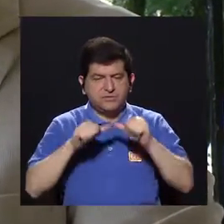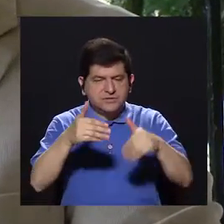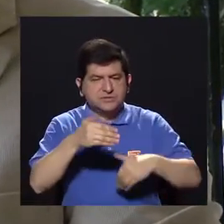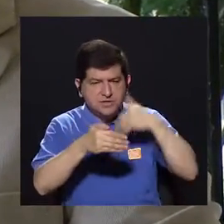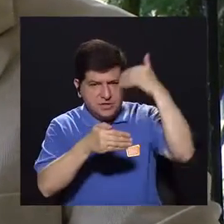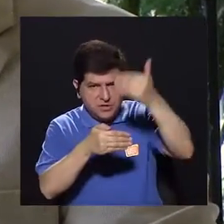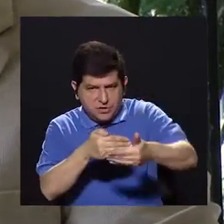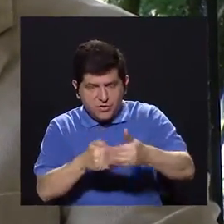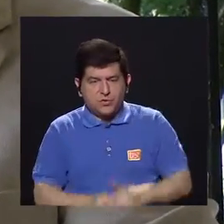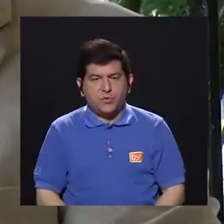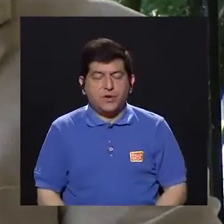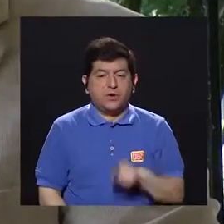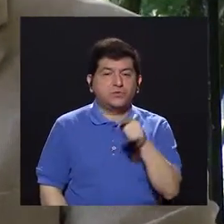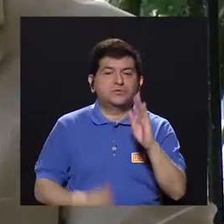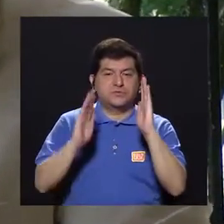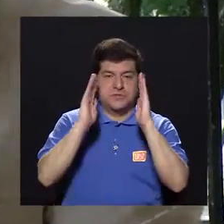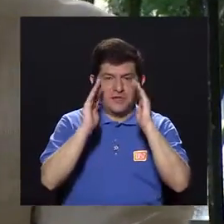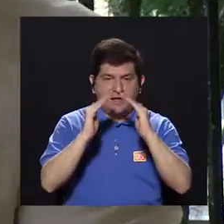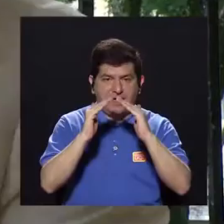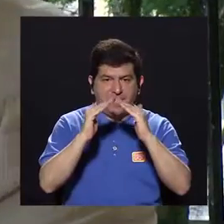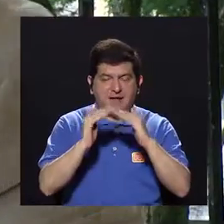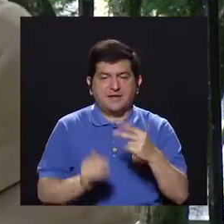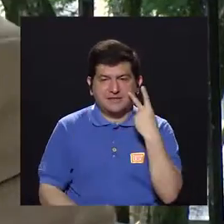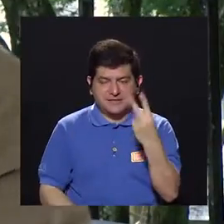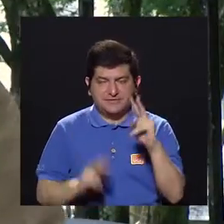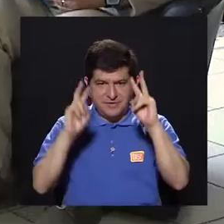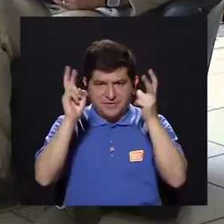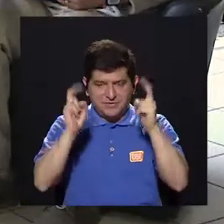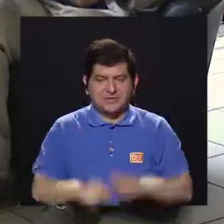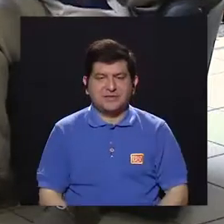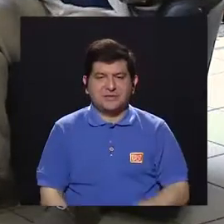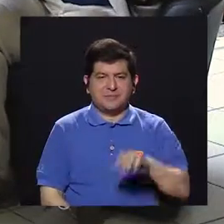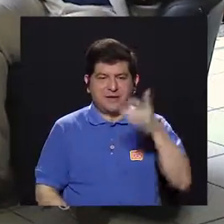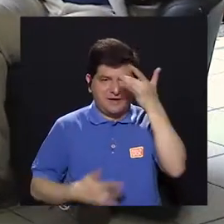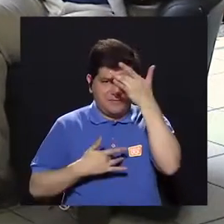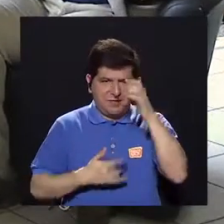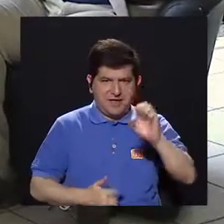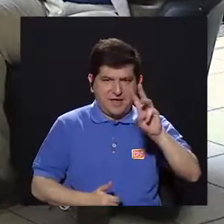tema de esclerosis múltiple. Pronto regresamos.